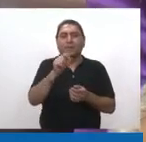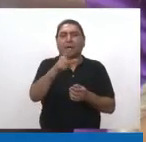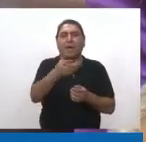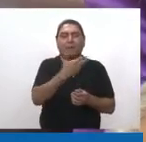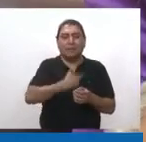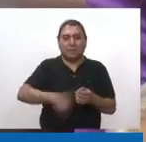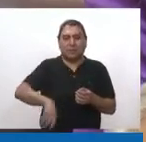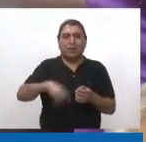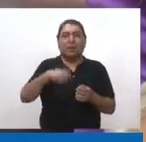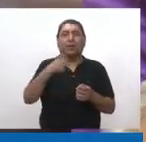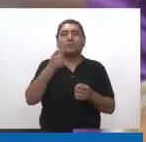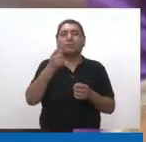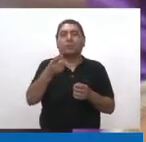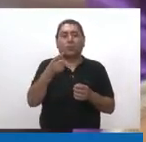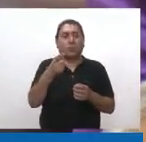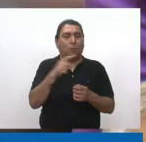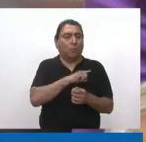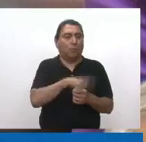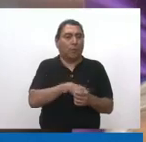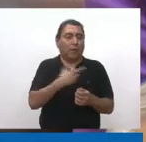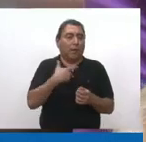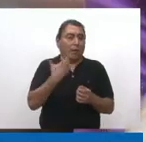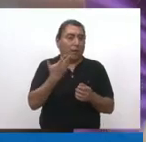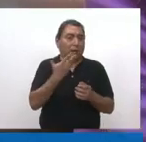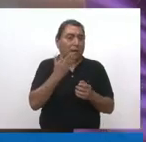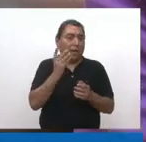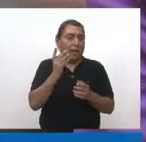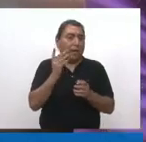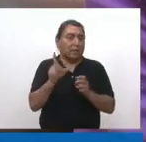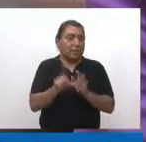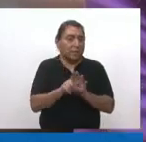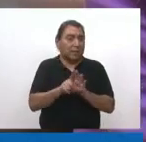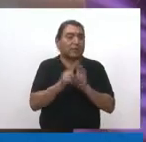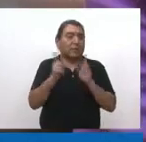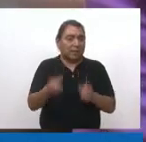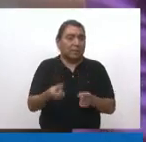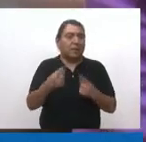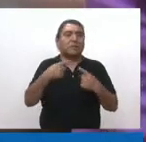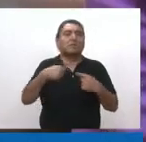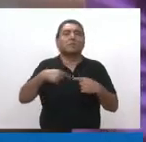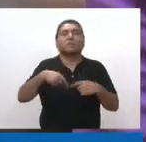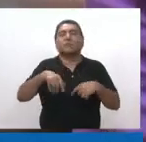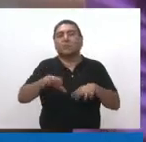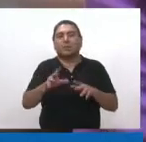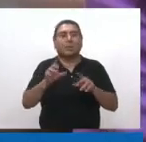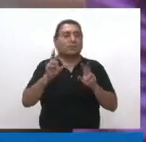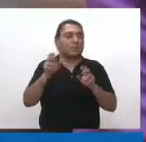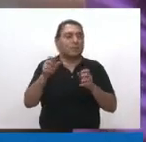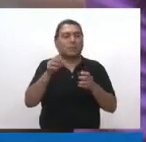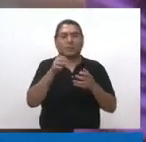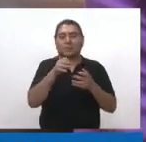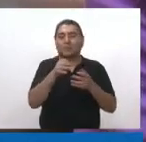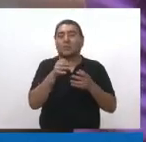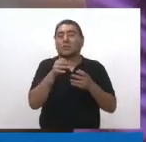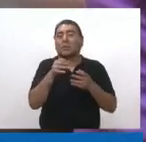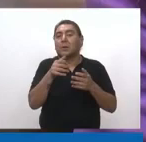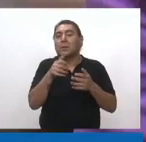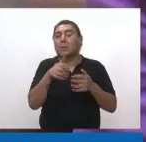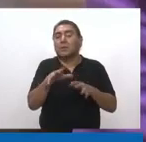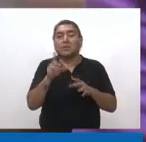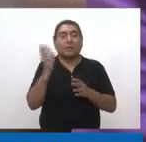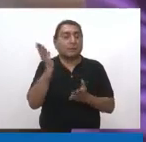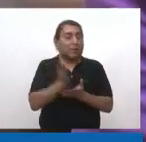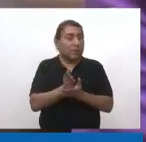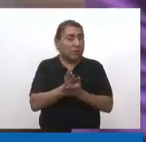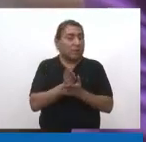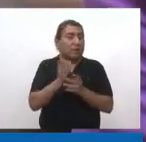carácter legislativo solamente en circunstancias excepcionales, so pena de nulidad absoluta e